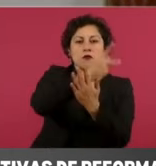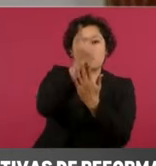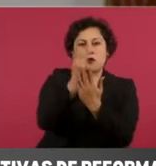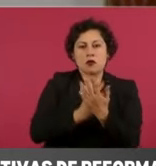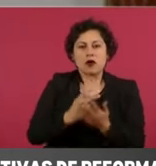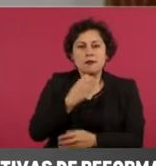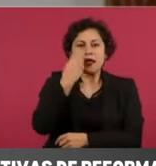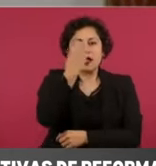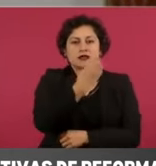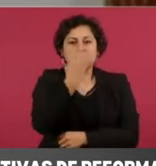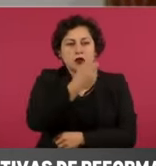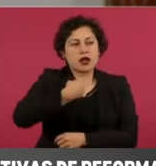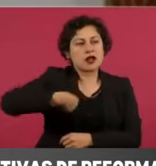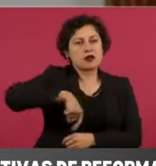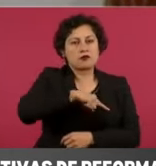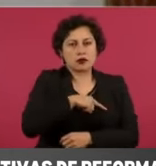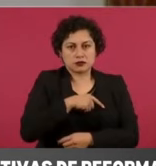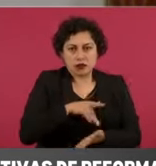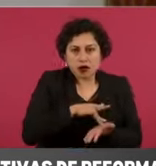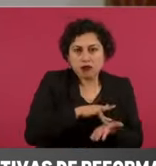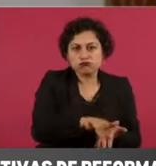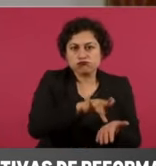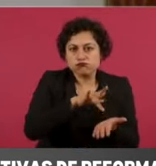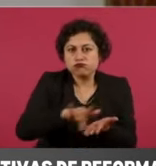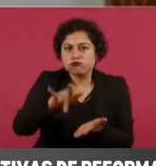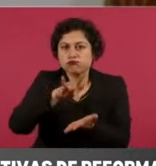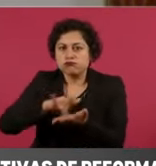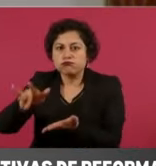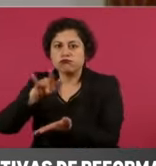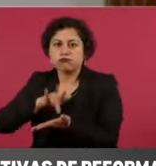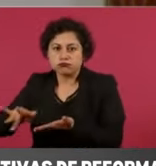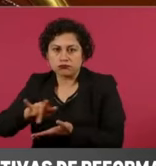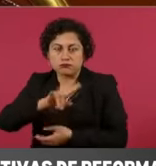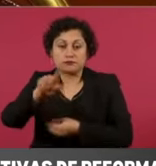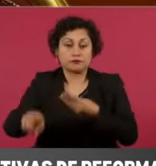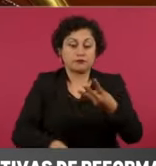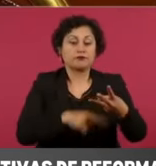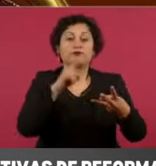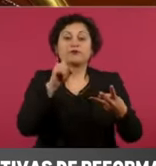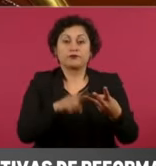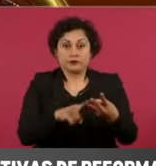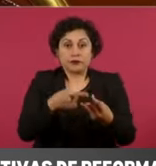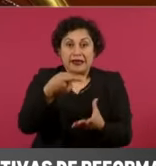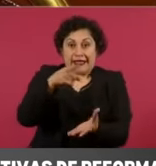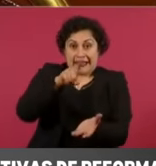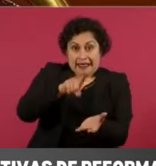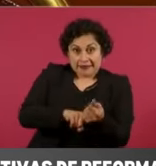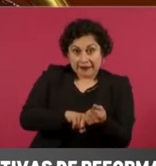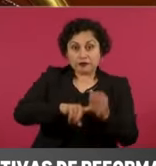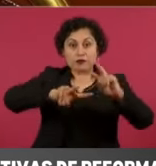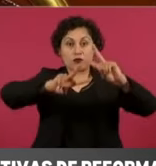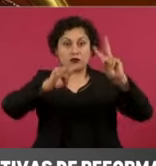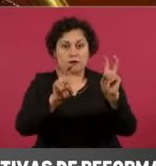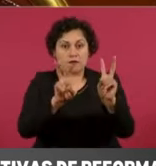reformar, como lo hemos hecho, los contenidos educativos de los libros de